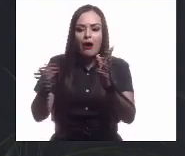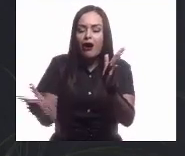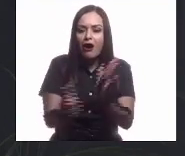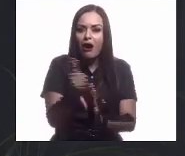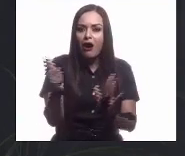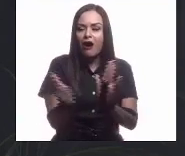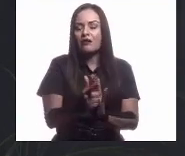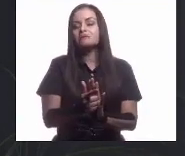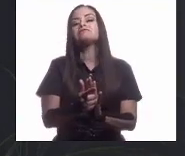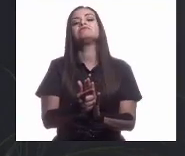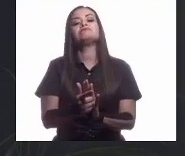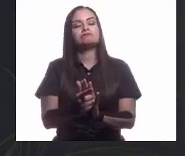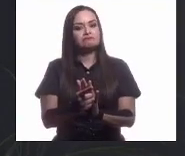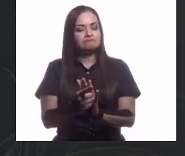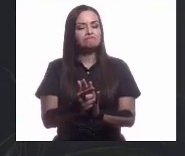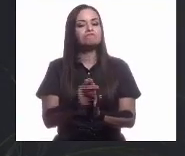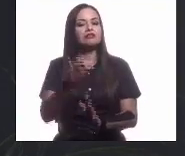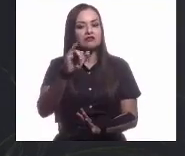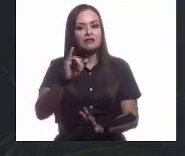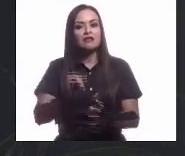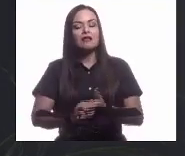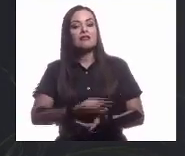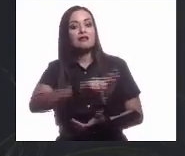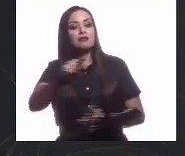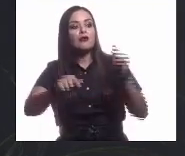que ahora pretendemos repetir en Los Cabos.